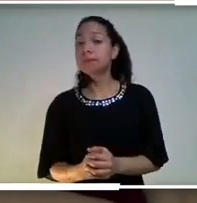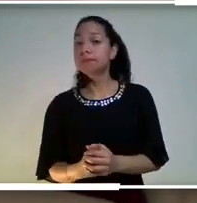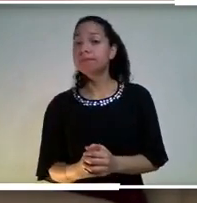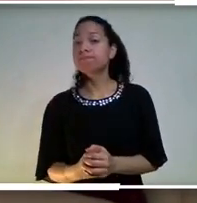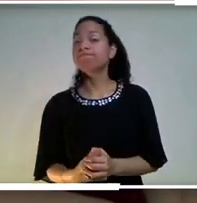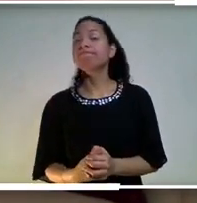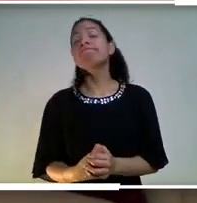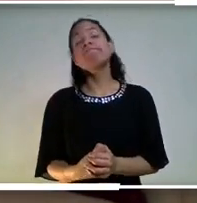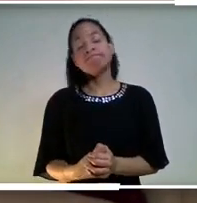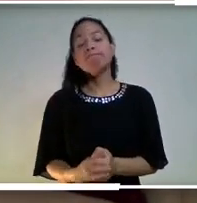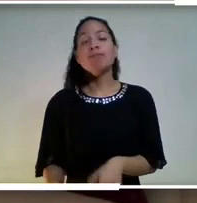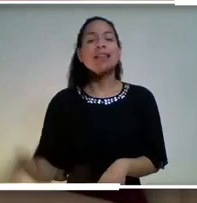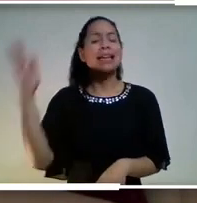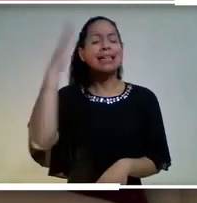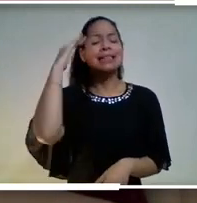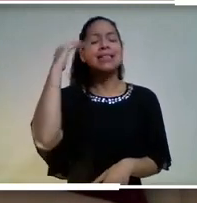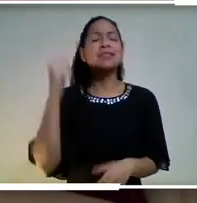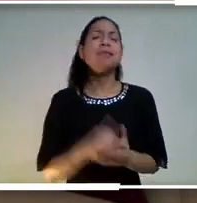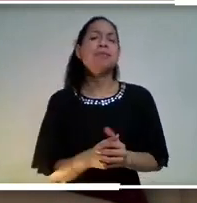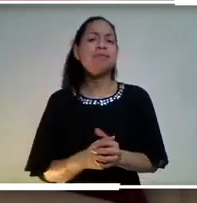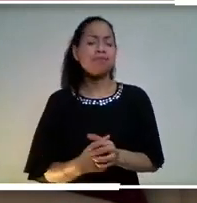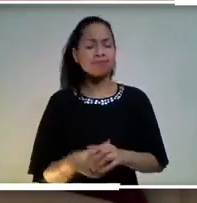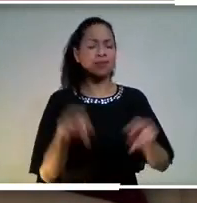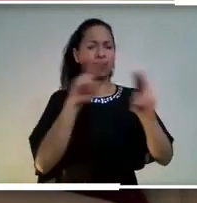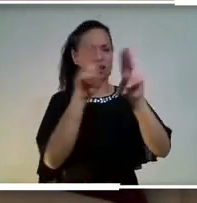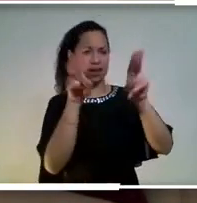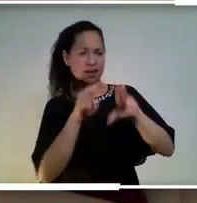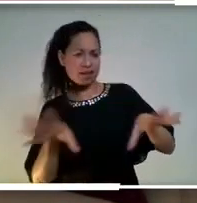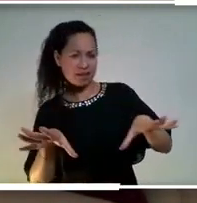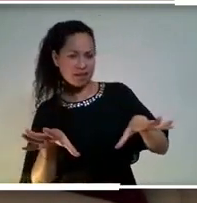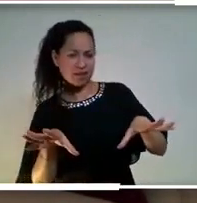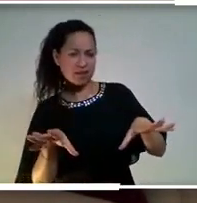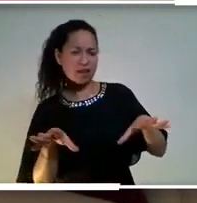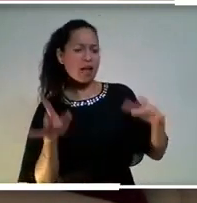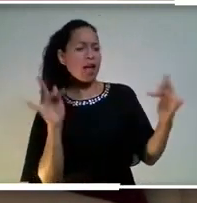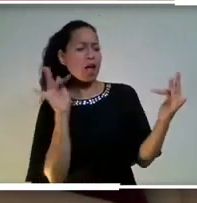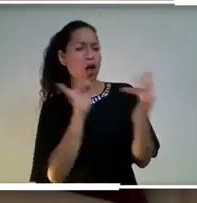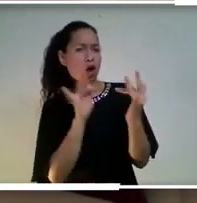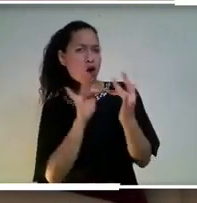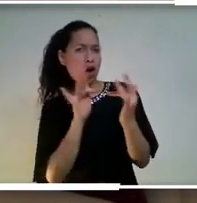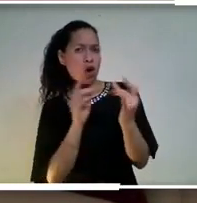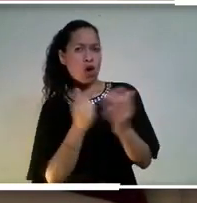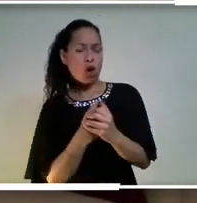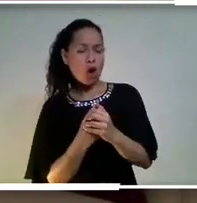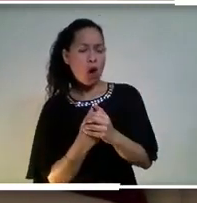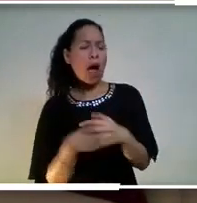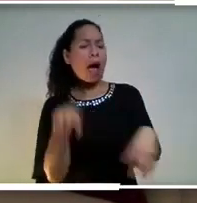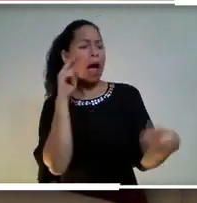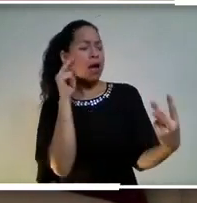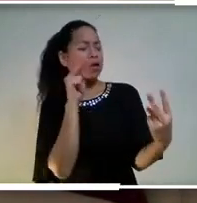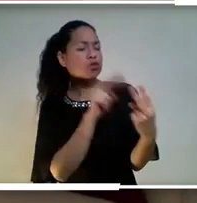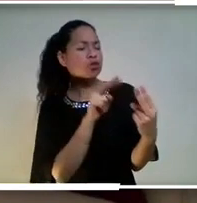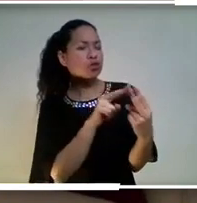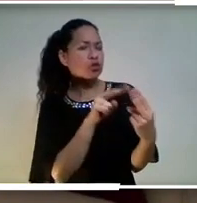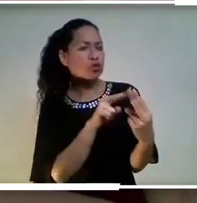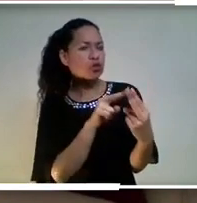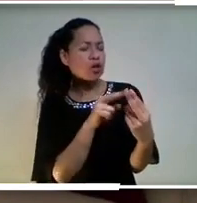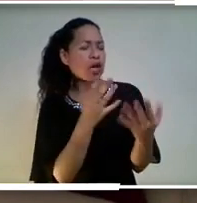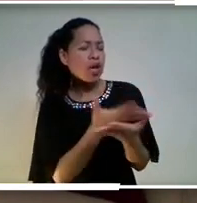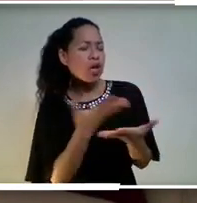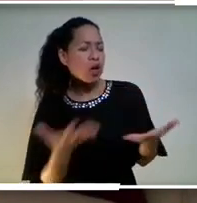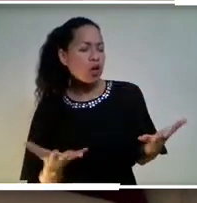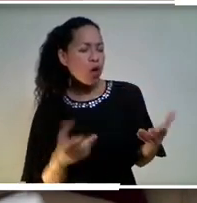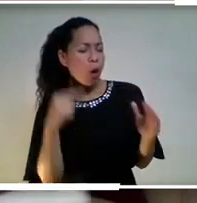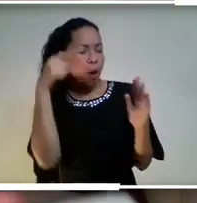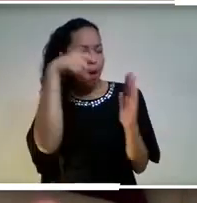documento de varias páginas que nos explica todos los versículos sobre este tema que a veces son difíciles de entender también los de ricki lassad o